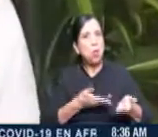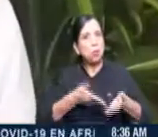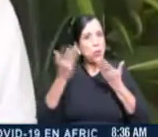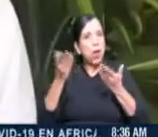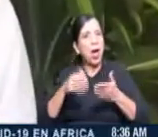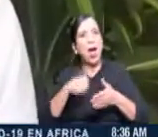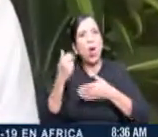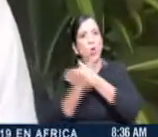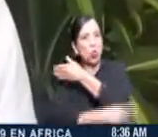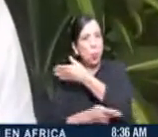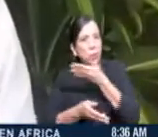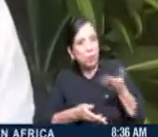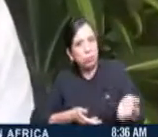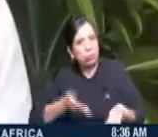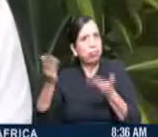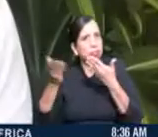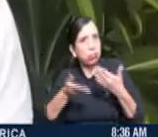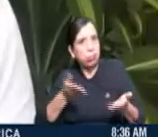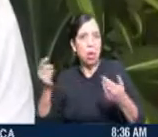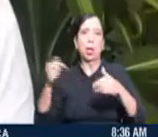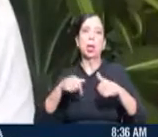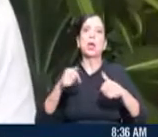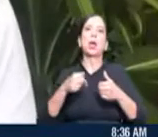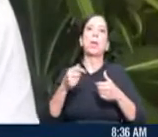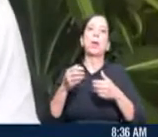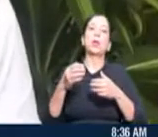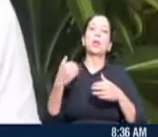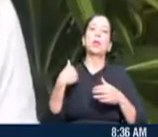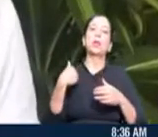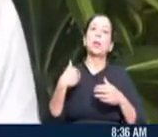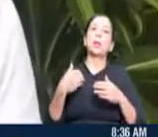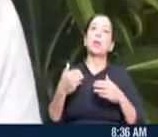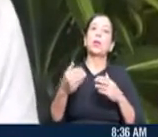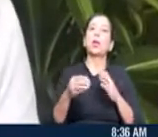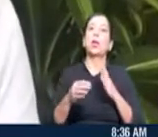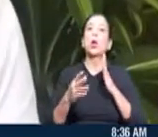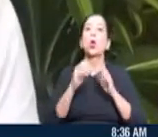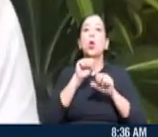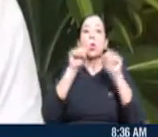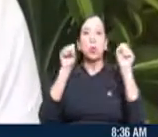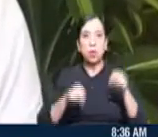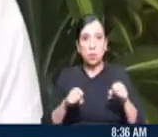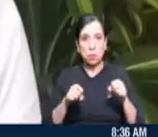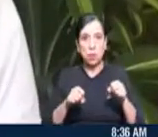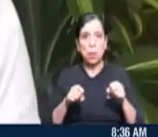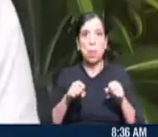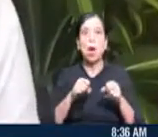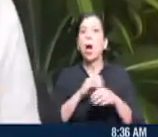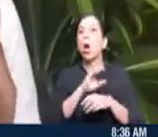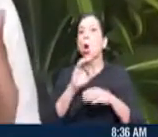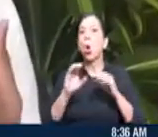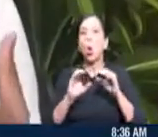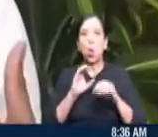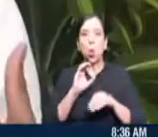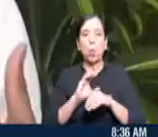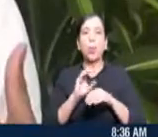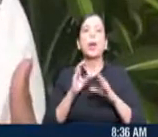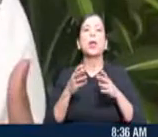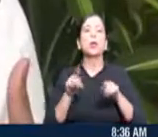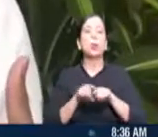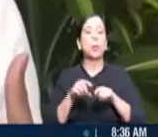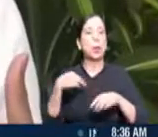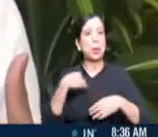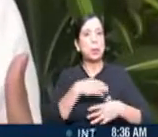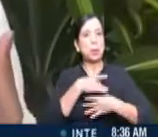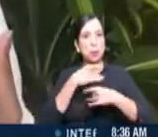mercados es tener un sistema de trazabilidad completo. Y eso incluye el Ministerio de Salud,